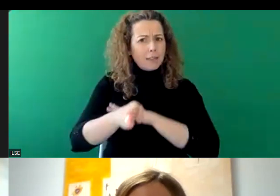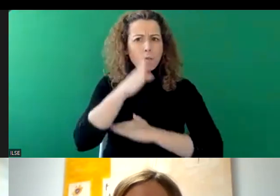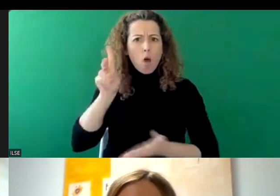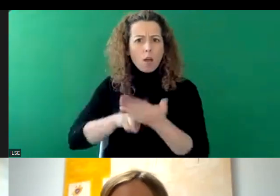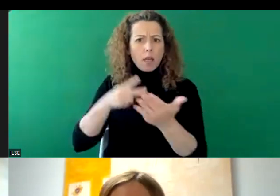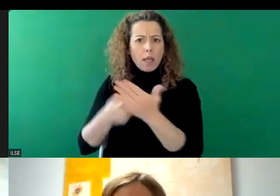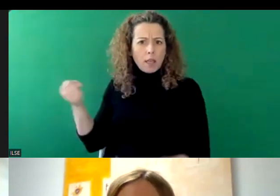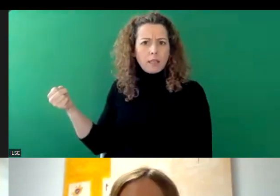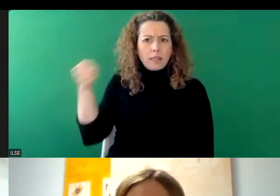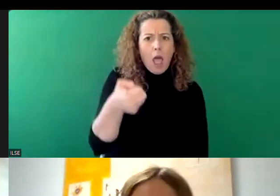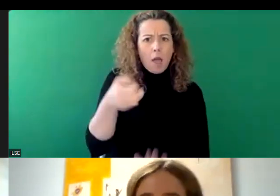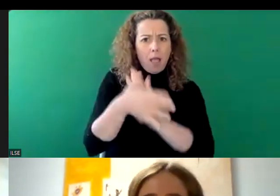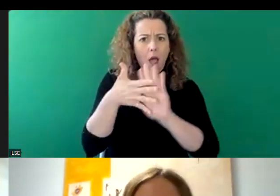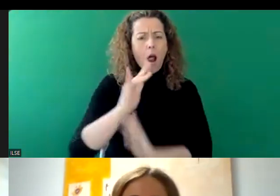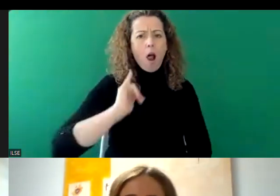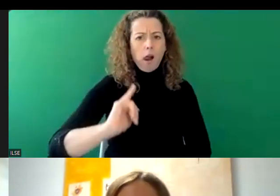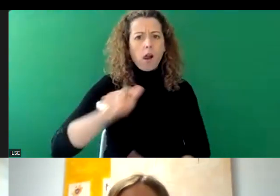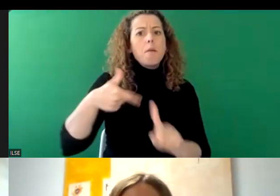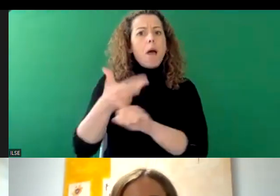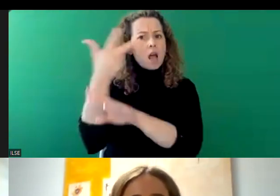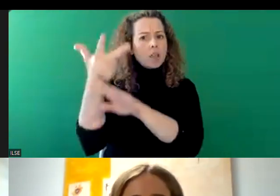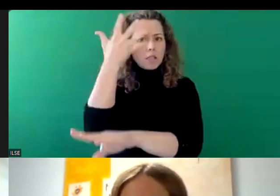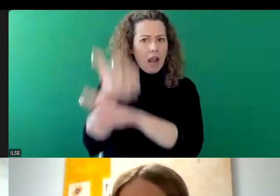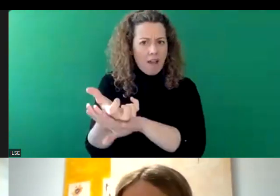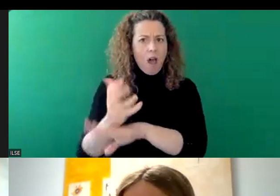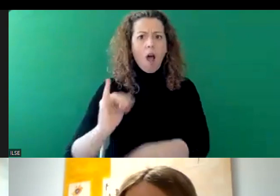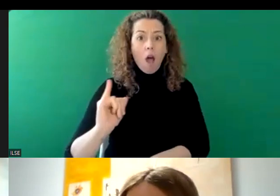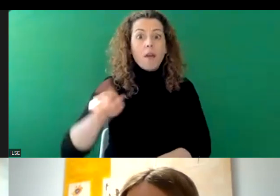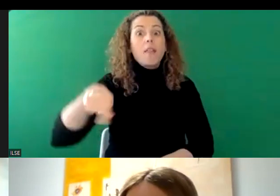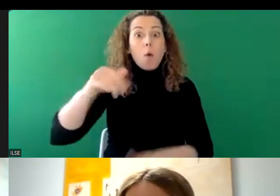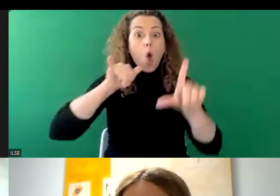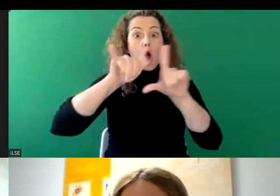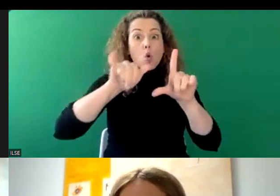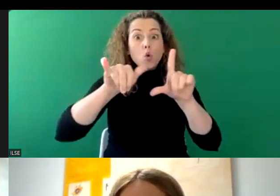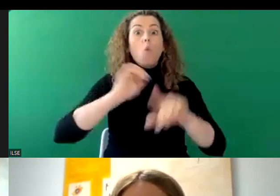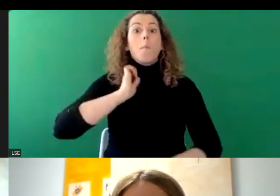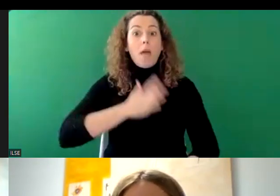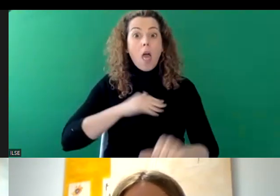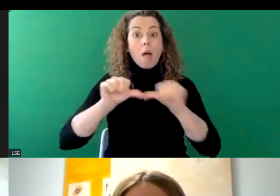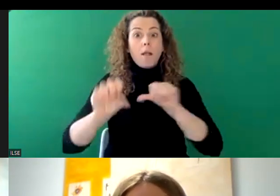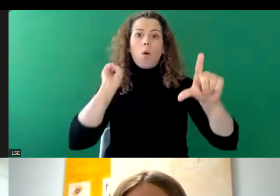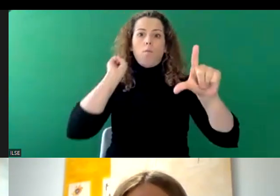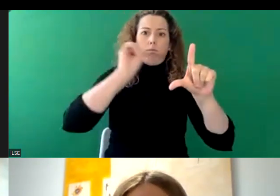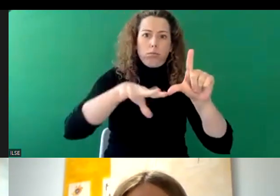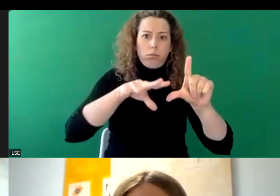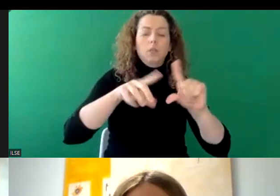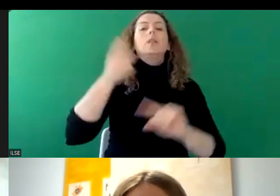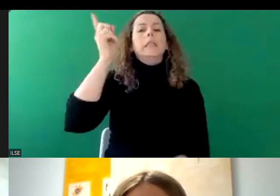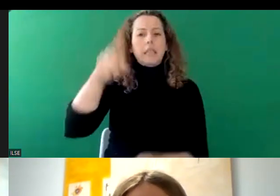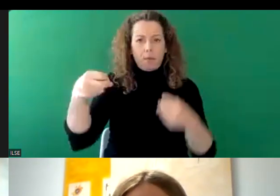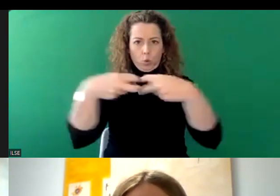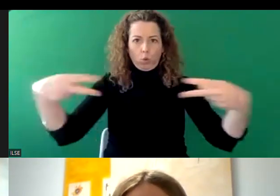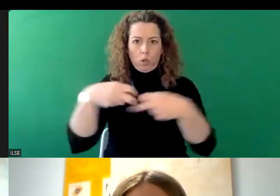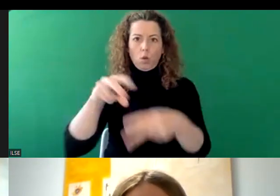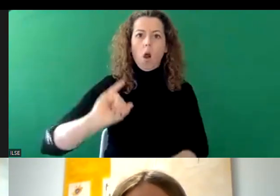de lengua de signos y será grabada, subida a nuestro canal de YouTube a partir de mañana y además estará